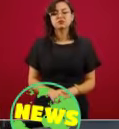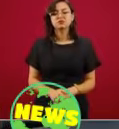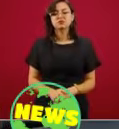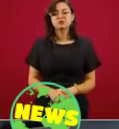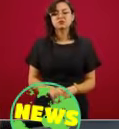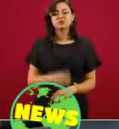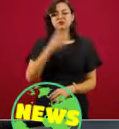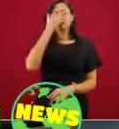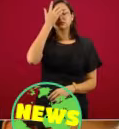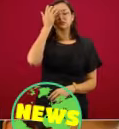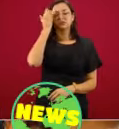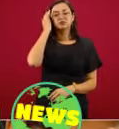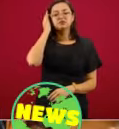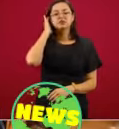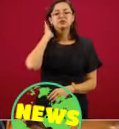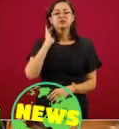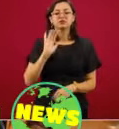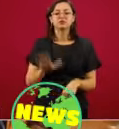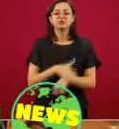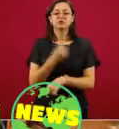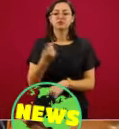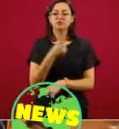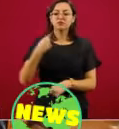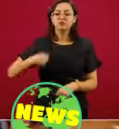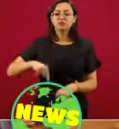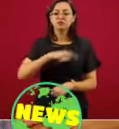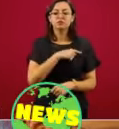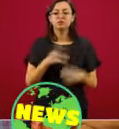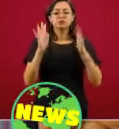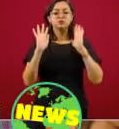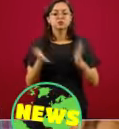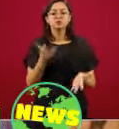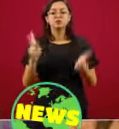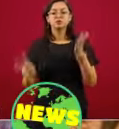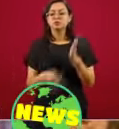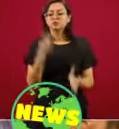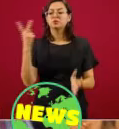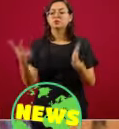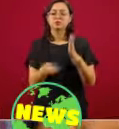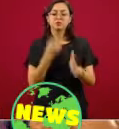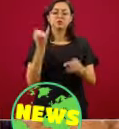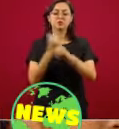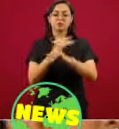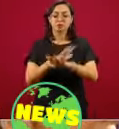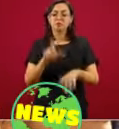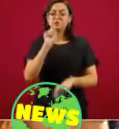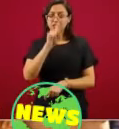se lo hemos informado a Radio Fórmula